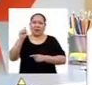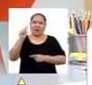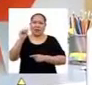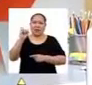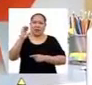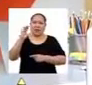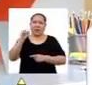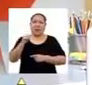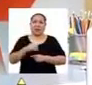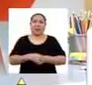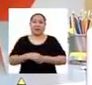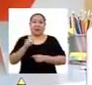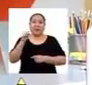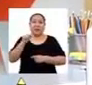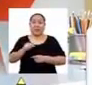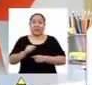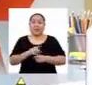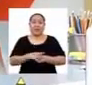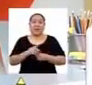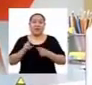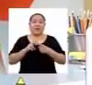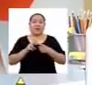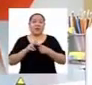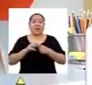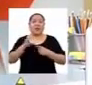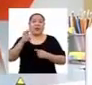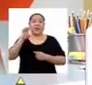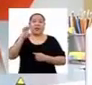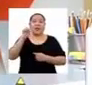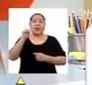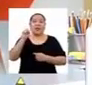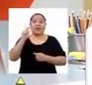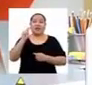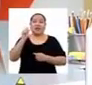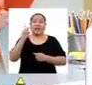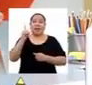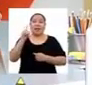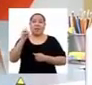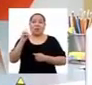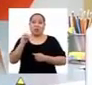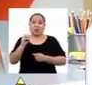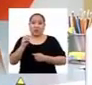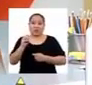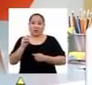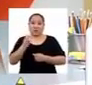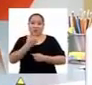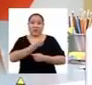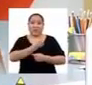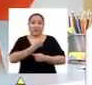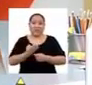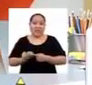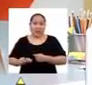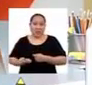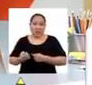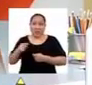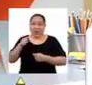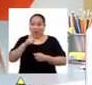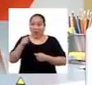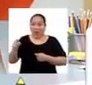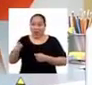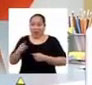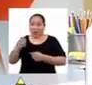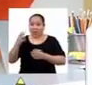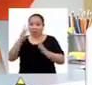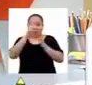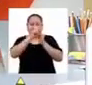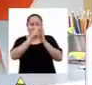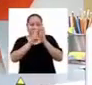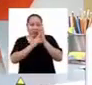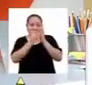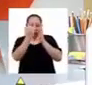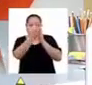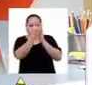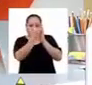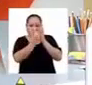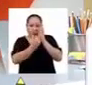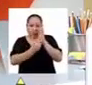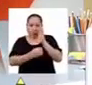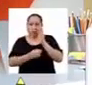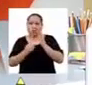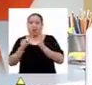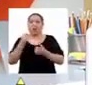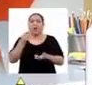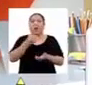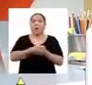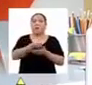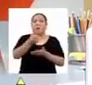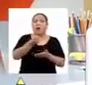vocablo estado, pues eran los sabios u hombres de estado quienes hacían los registros de la población, como los